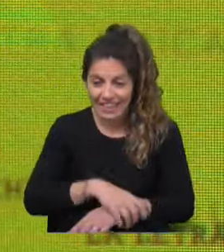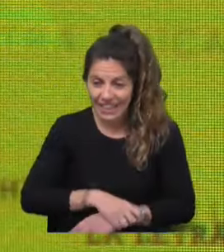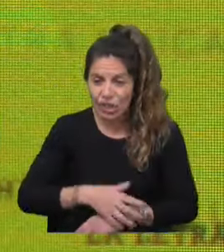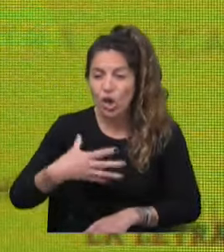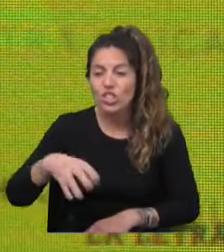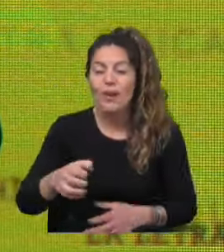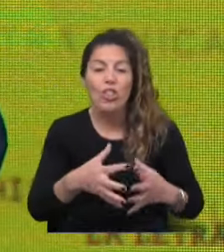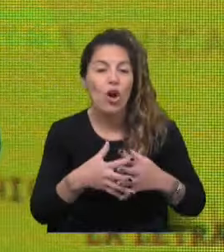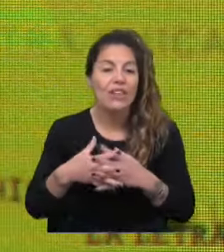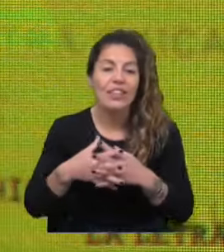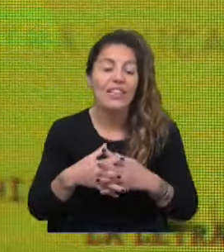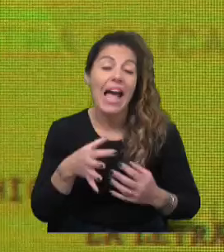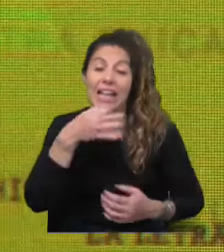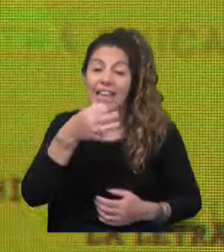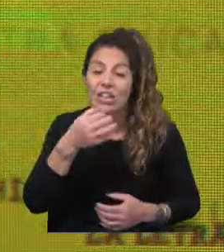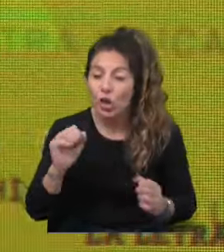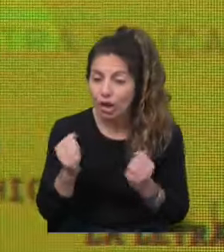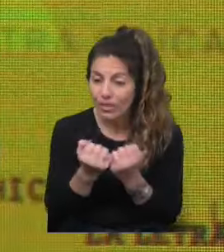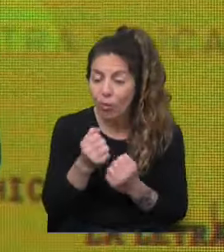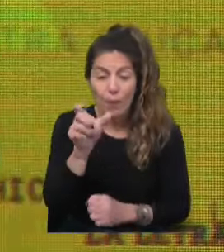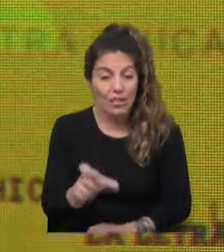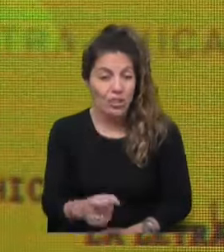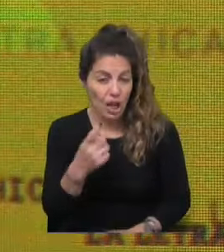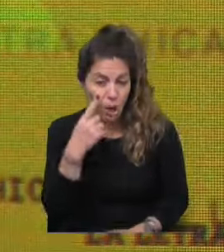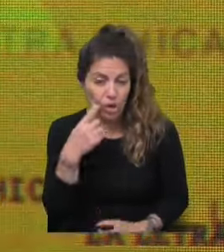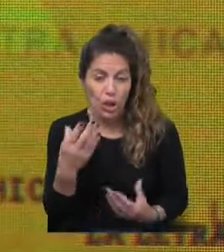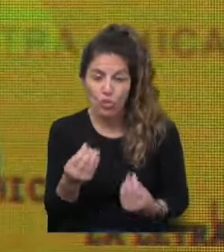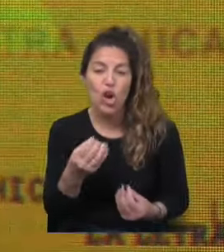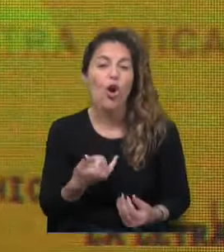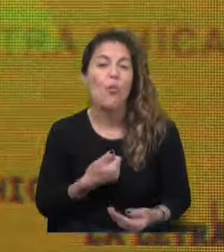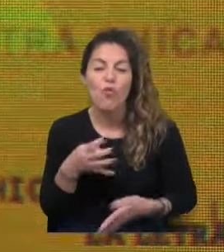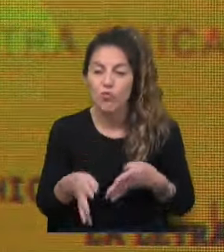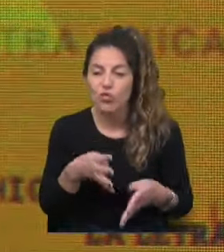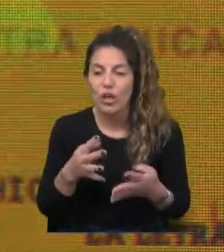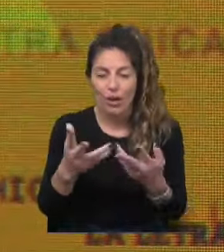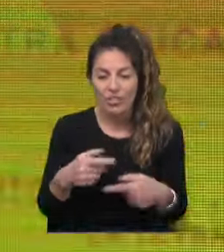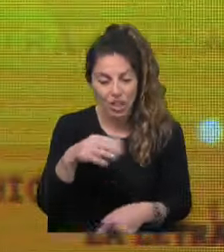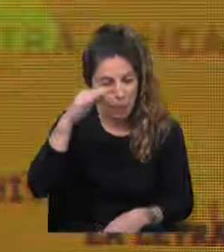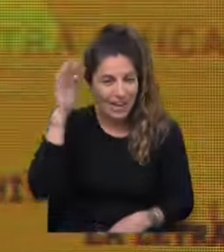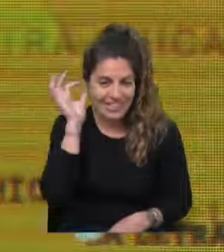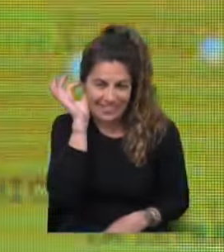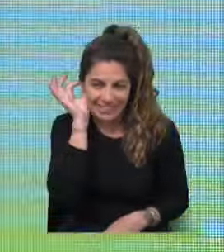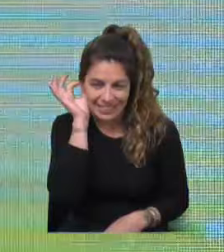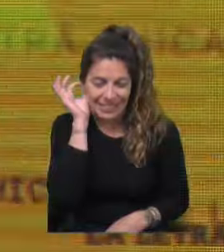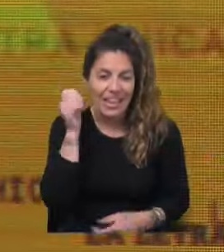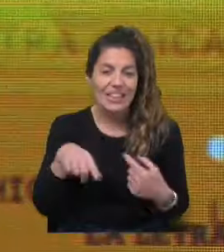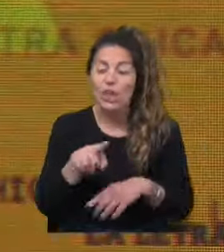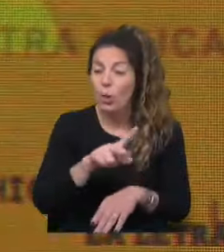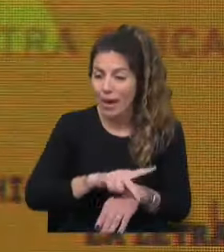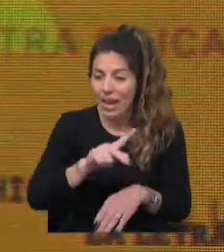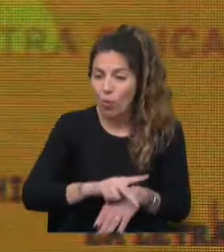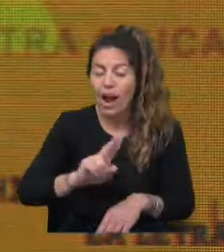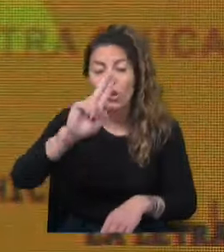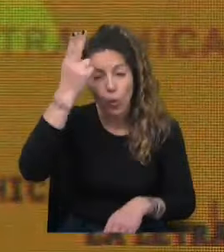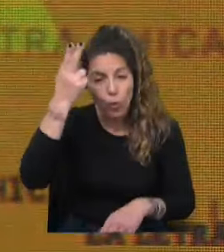esas declaraciones todavía son reservadas, pero es una persona que conocía muchísimo cómo funcionaba toda la organización de Marcet, tanto en Paraguay, Uruguay,